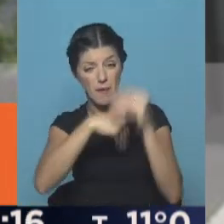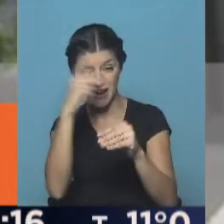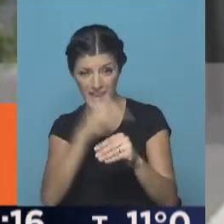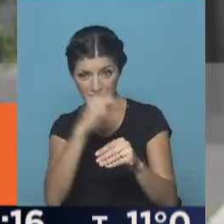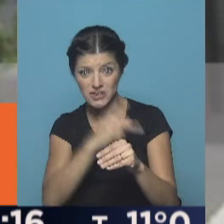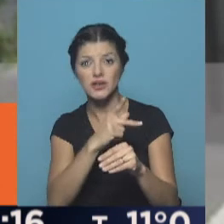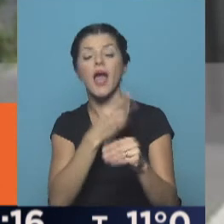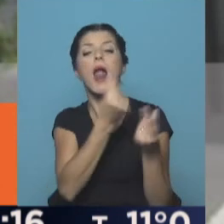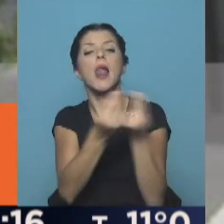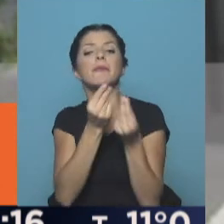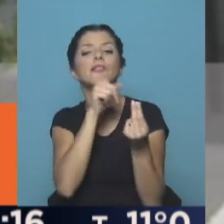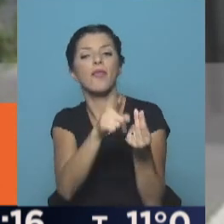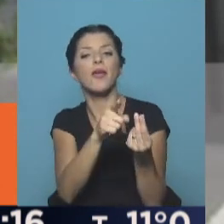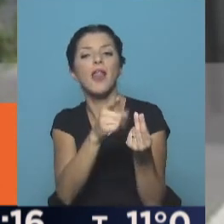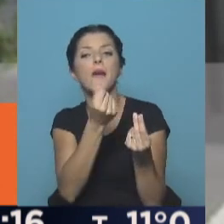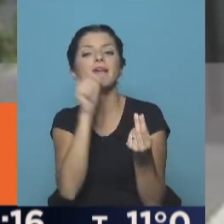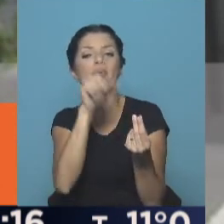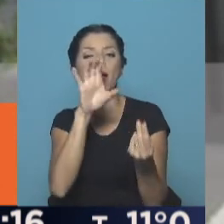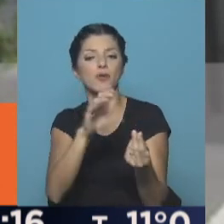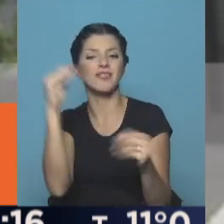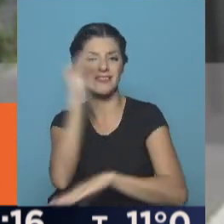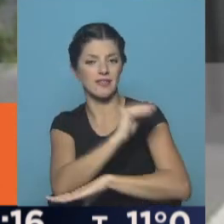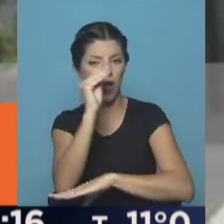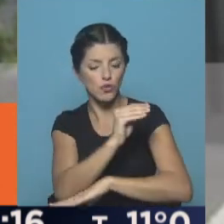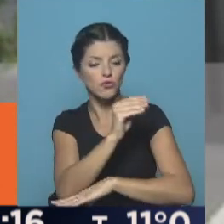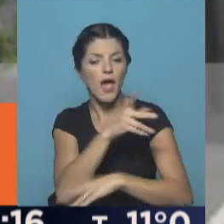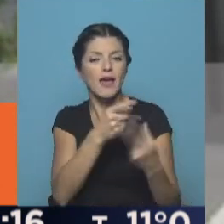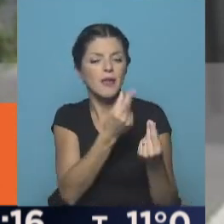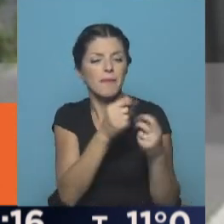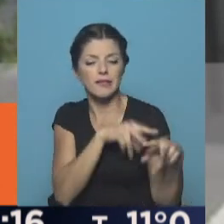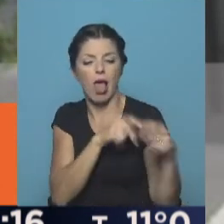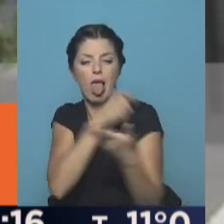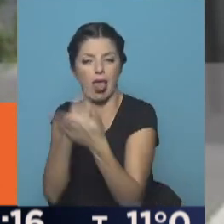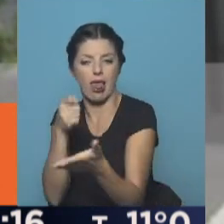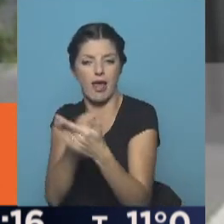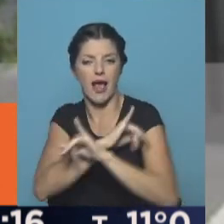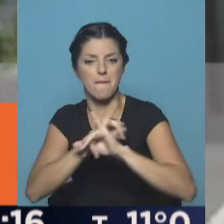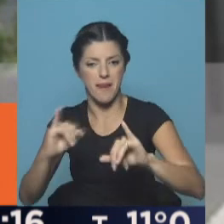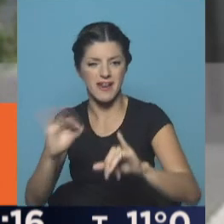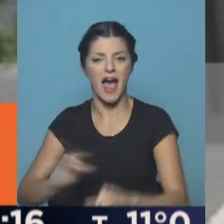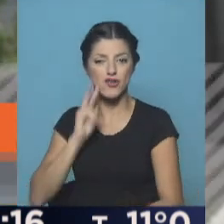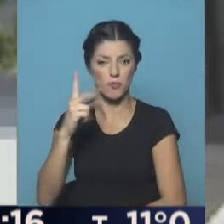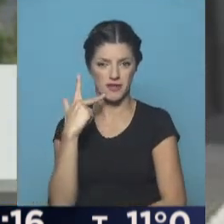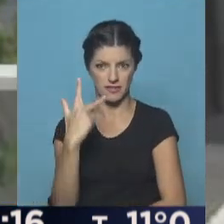había utilizado el dinero del Fondo de Santa Cruz para financiar la campaña presidencial del año 2003.